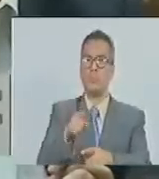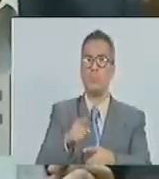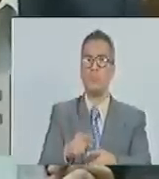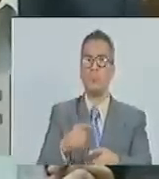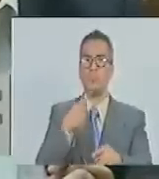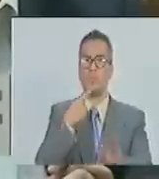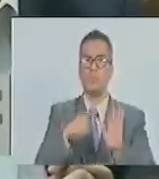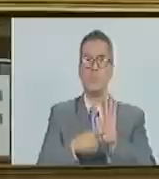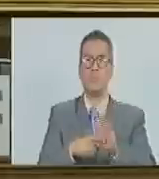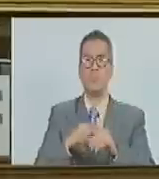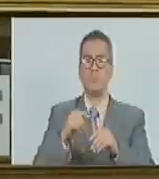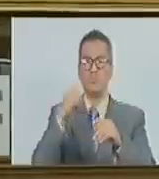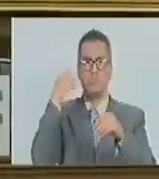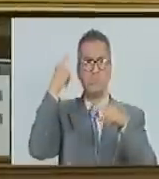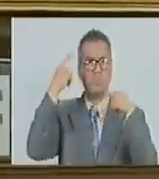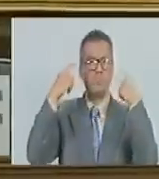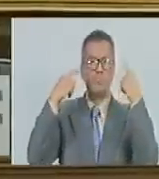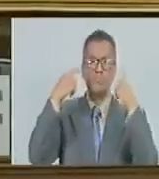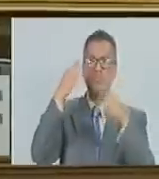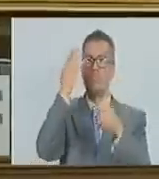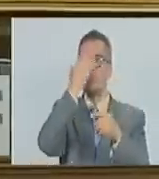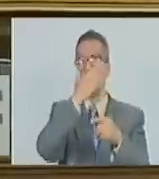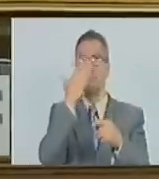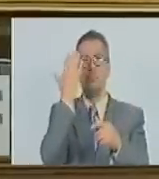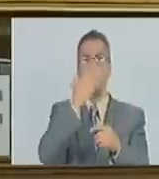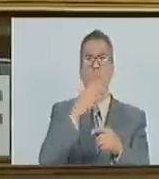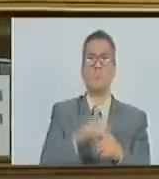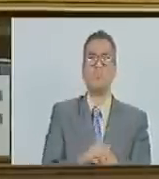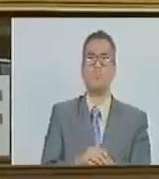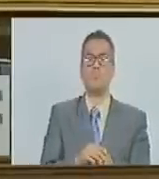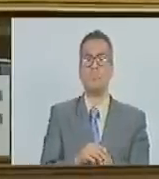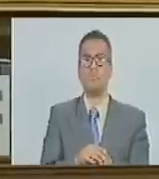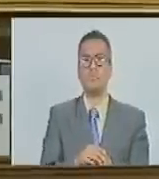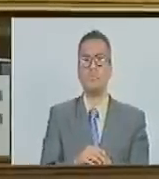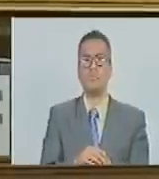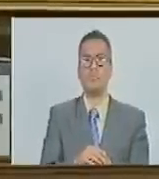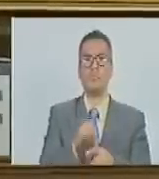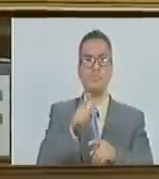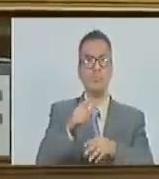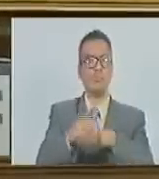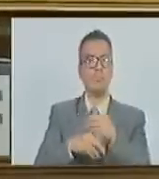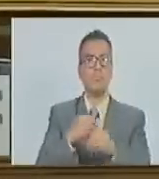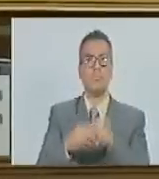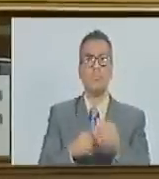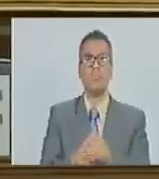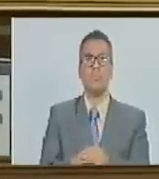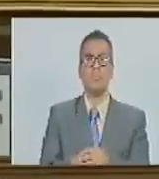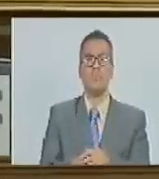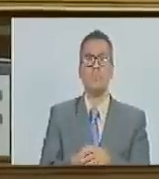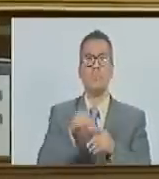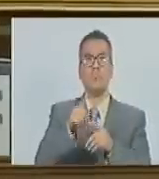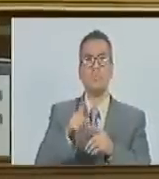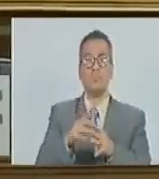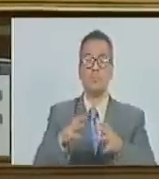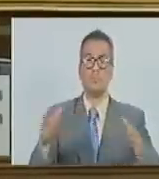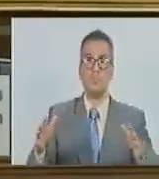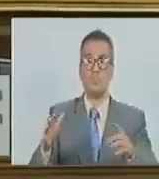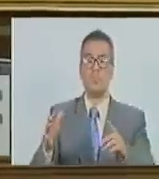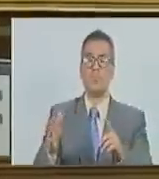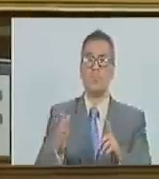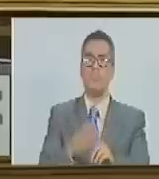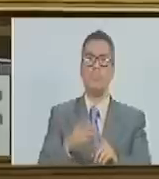etérea y fantasiosa, porque mientras incurrían en ese gravísimo